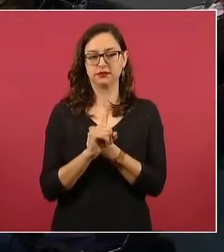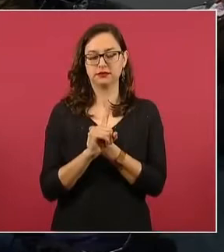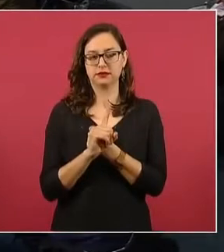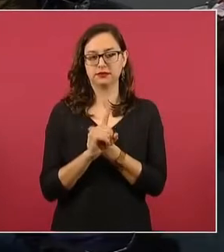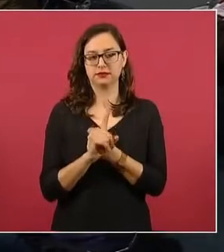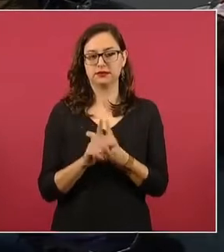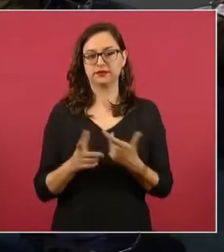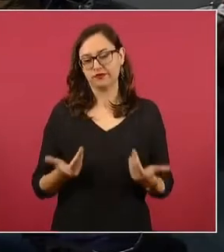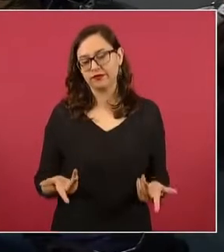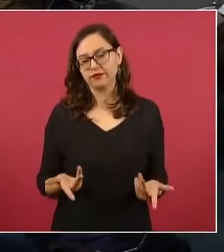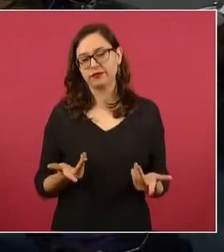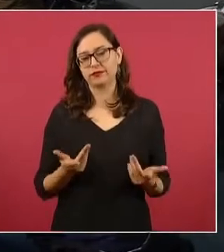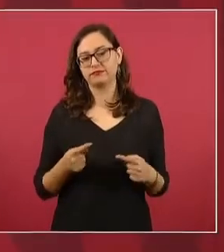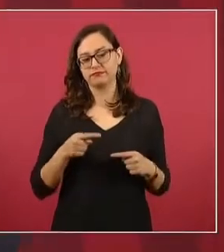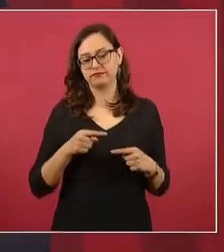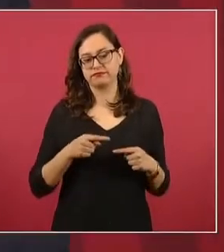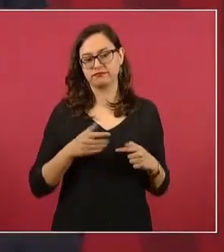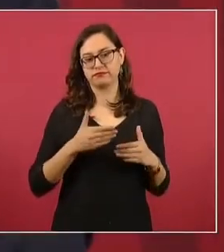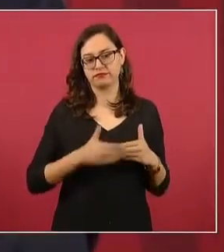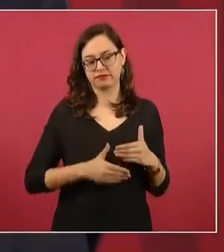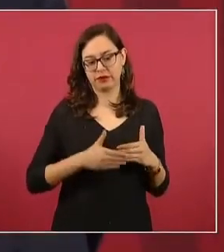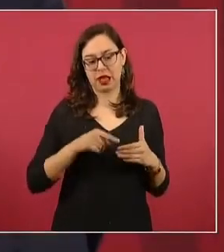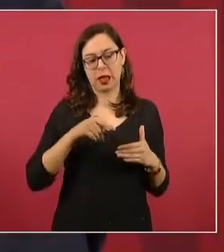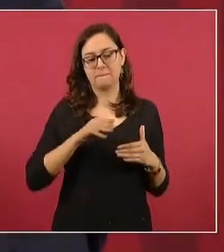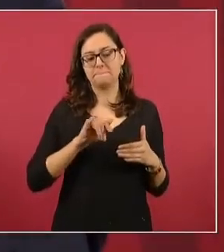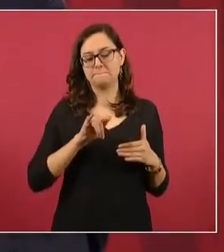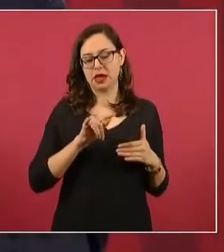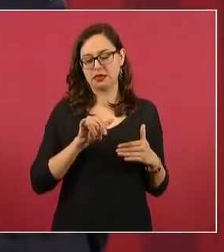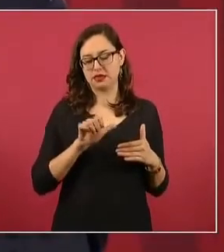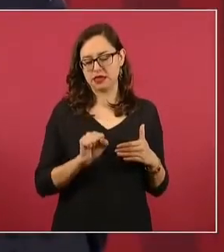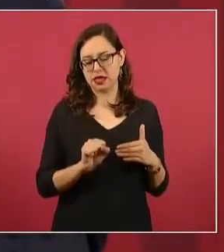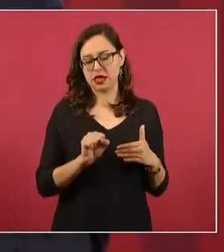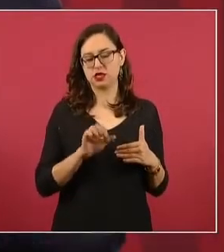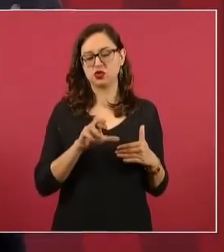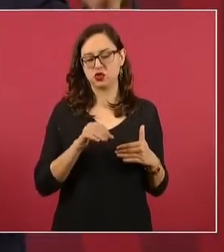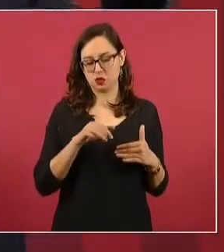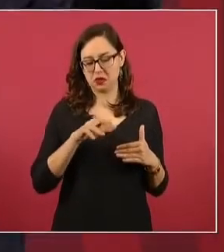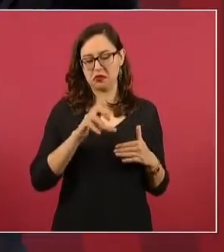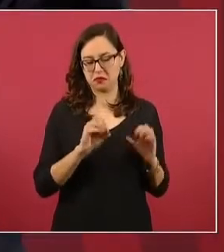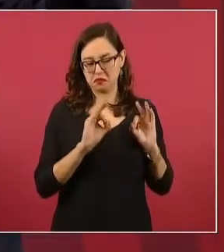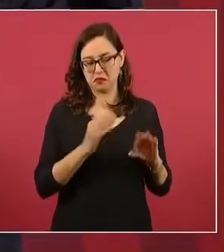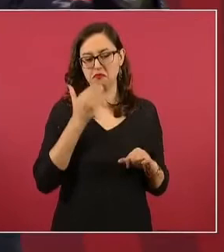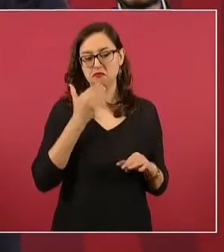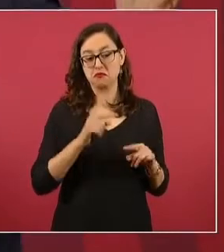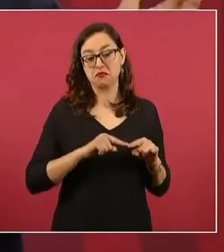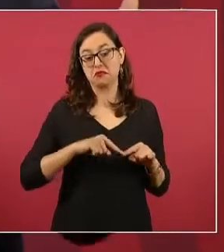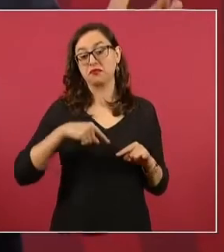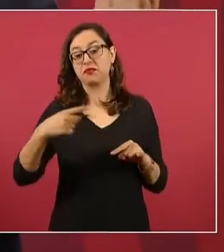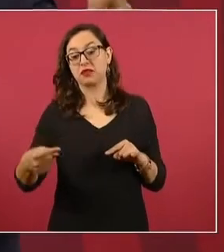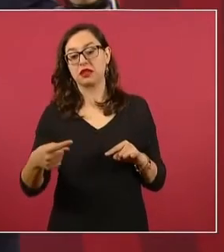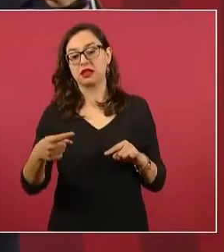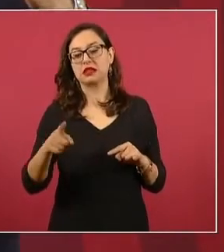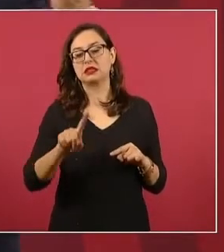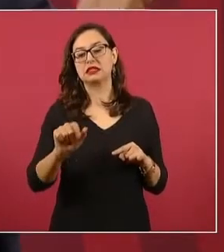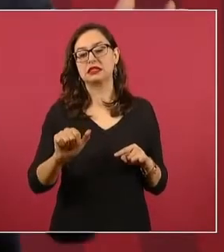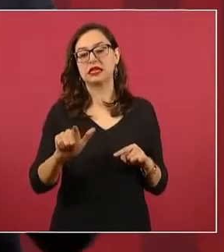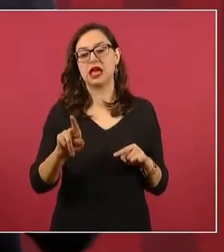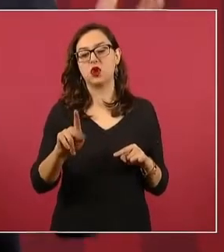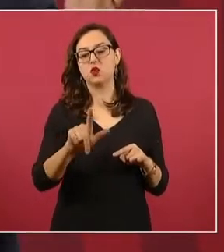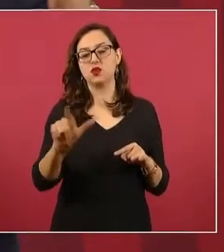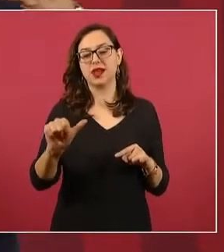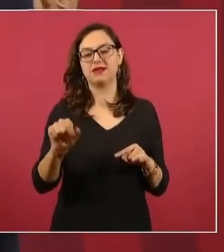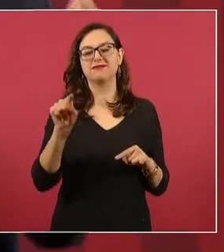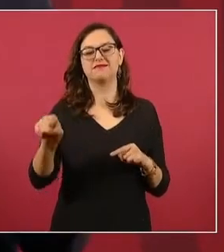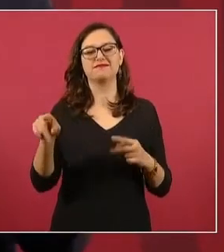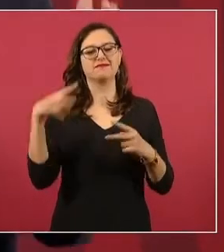no tanto en Matías Romero, sino en Sayula, aunque ya es Veracruz, porque